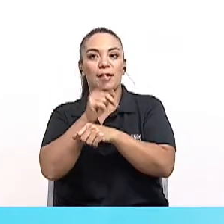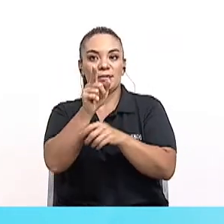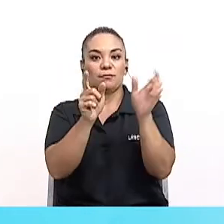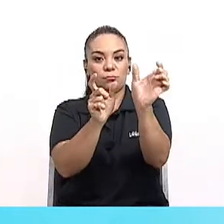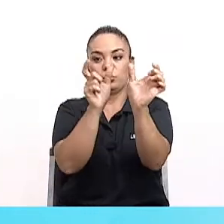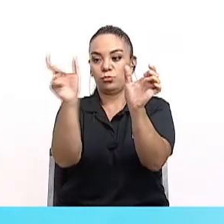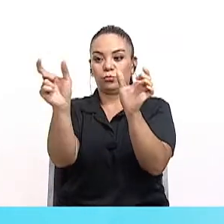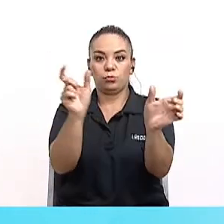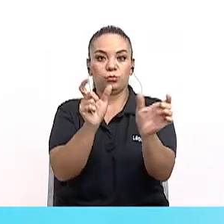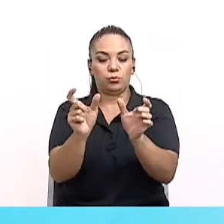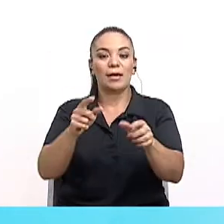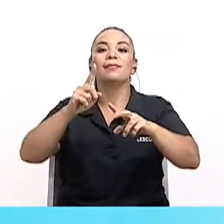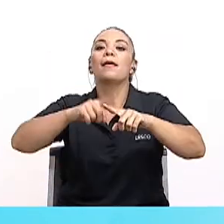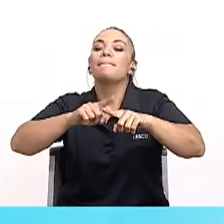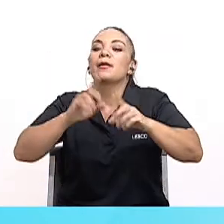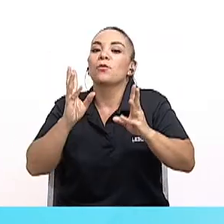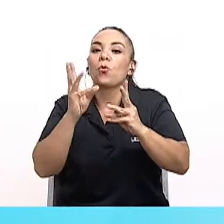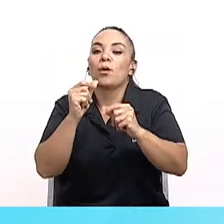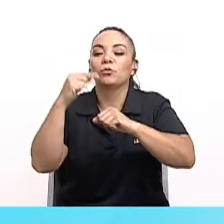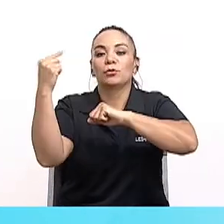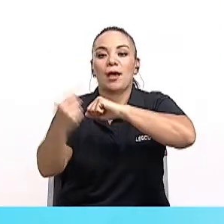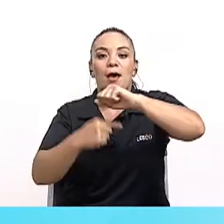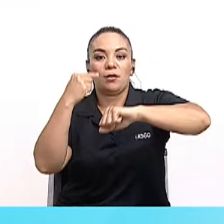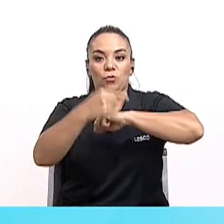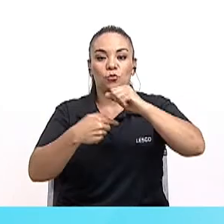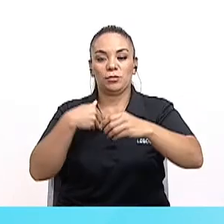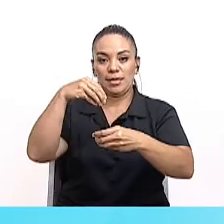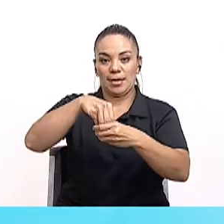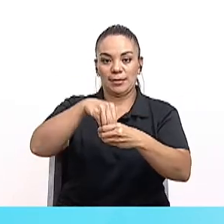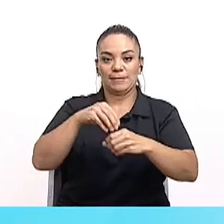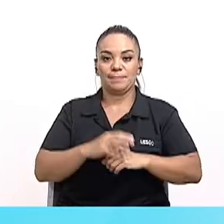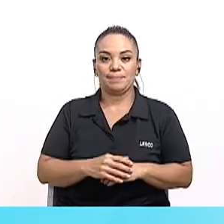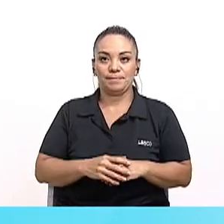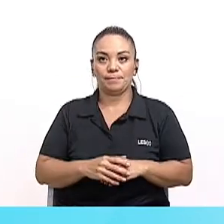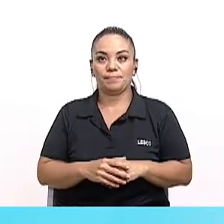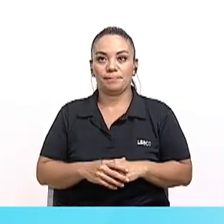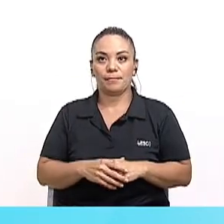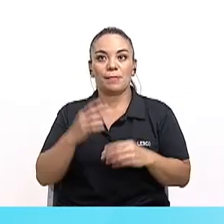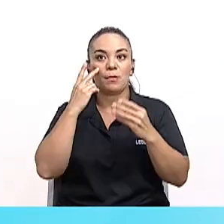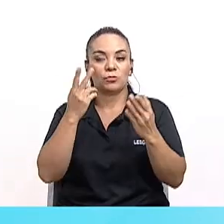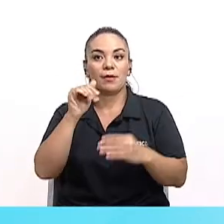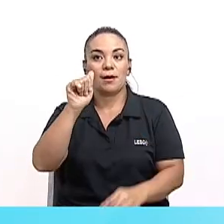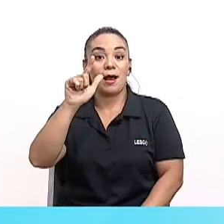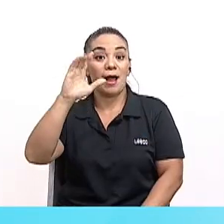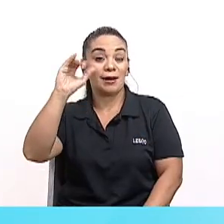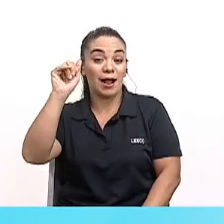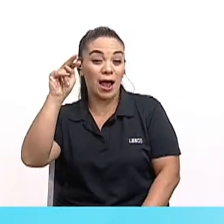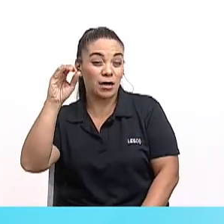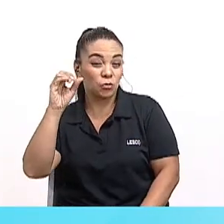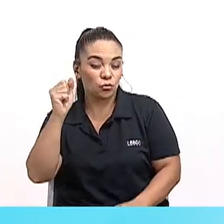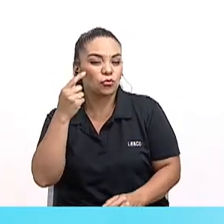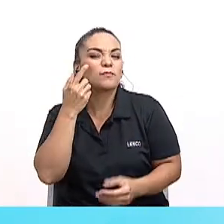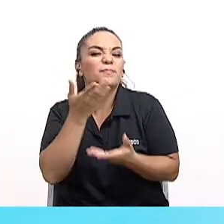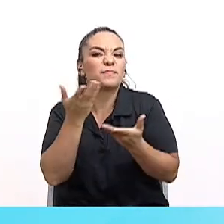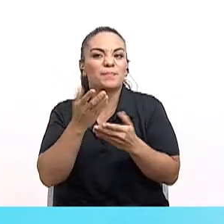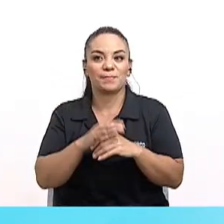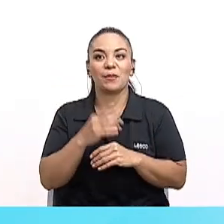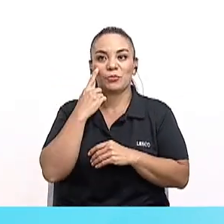terminación dependiendo de los átomos que yo tenga. Vamos a ver cómo son los alcanos. Los alcanos